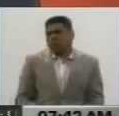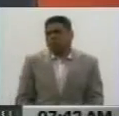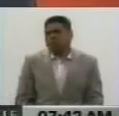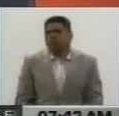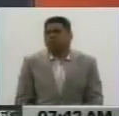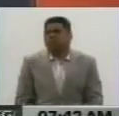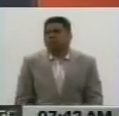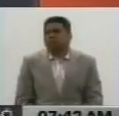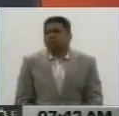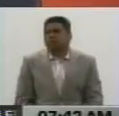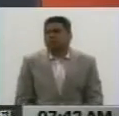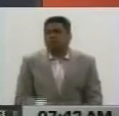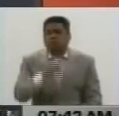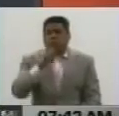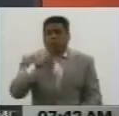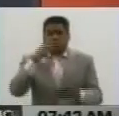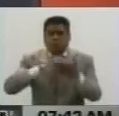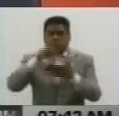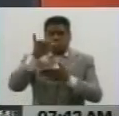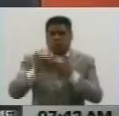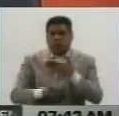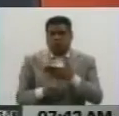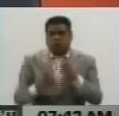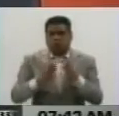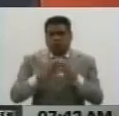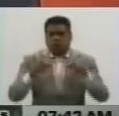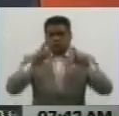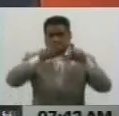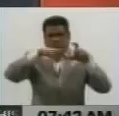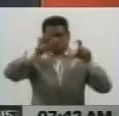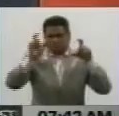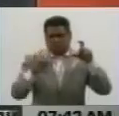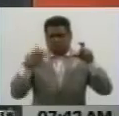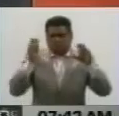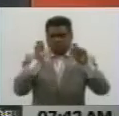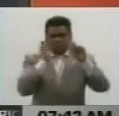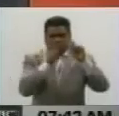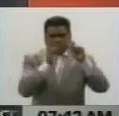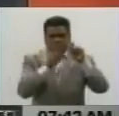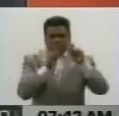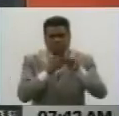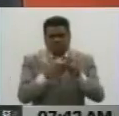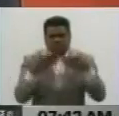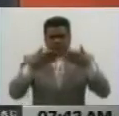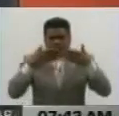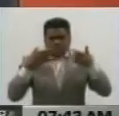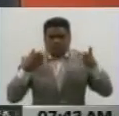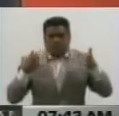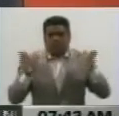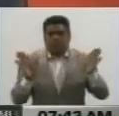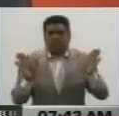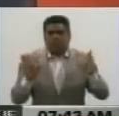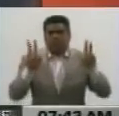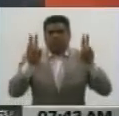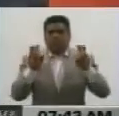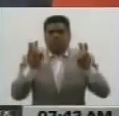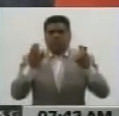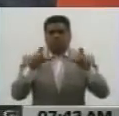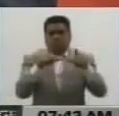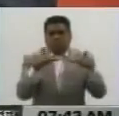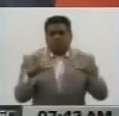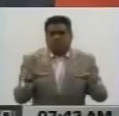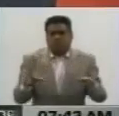desarrollo del proyecto del arco minero del Orinoco no viene a abrir nuevos espacios para la minería. O sea, el